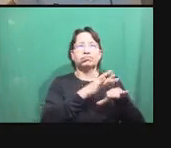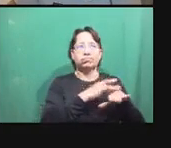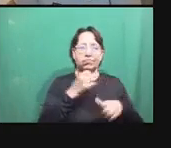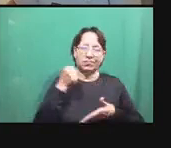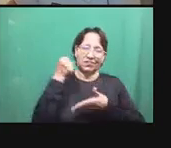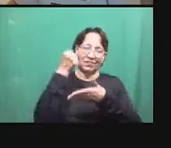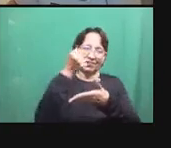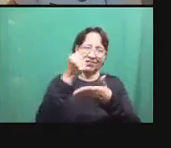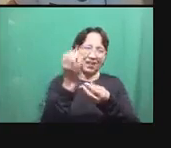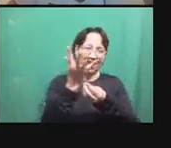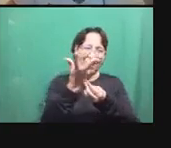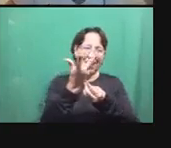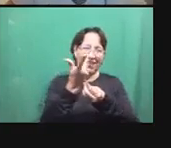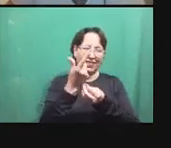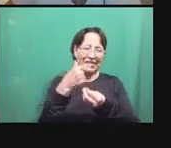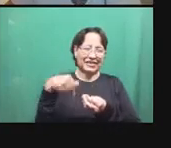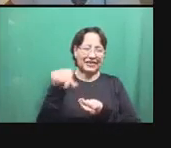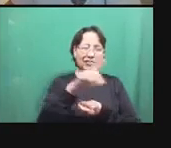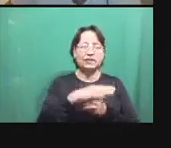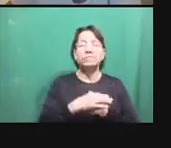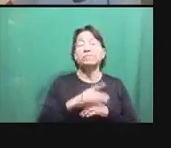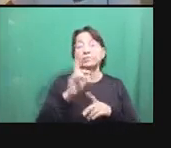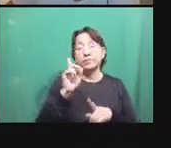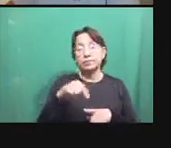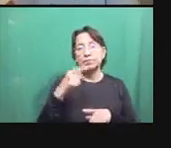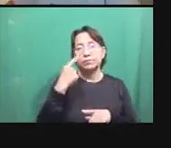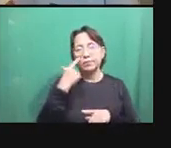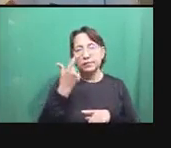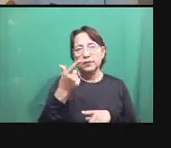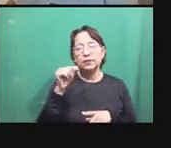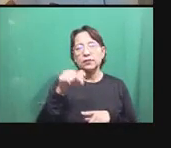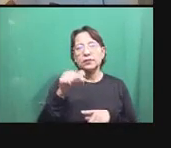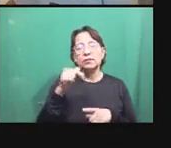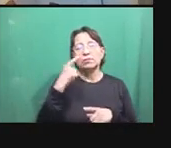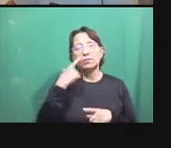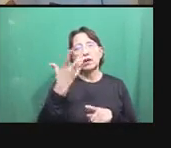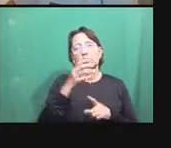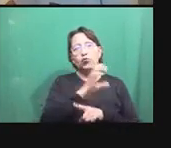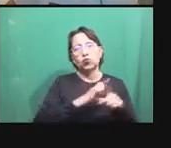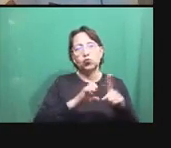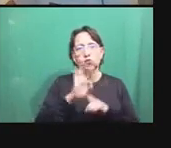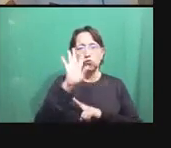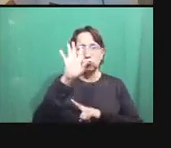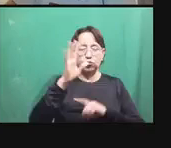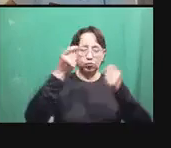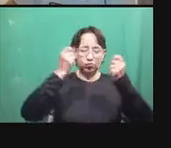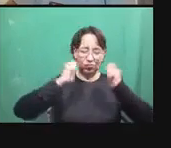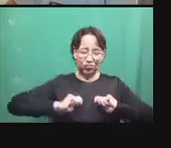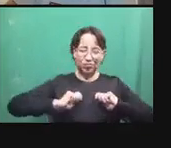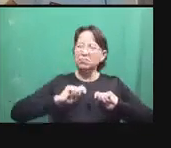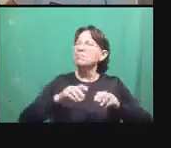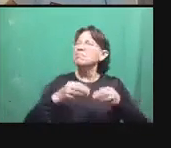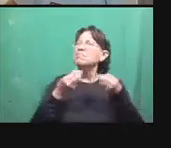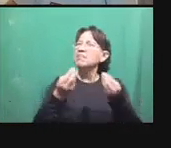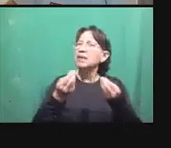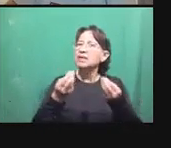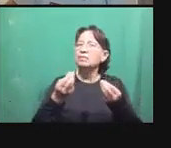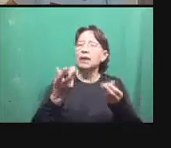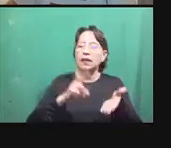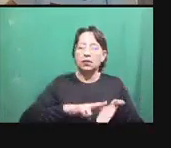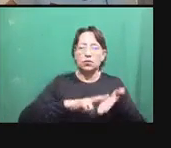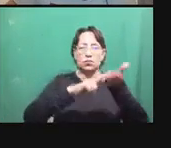urbano. Importante destacar el impacto cultural de este movimiento, su rol en la recuperación de espacios, la